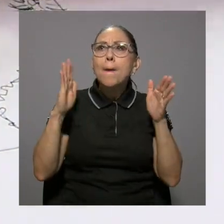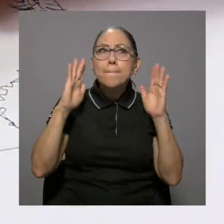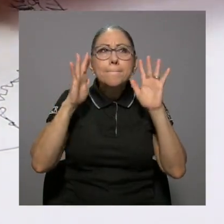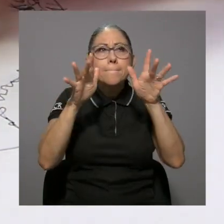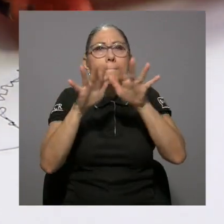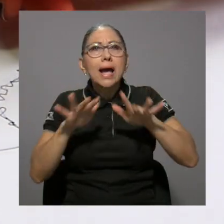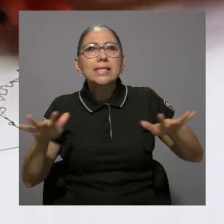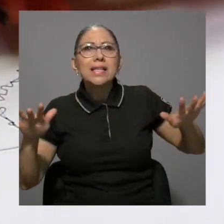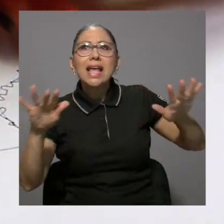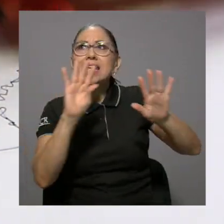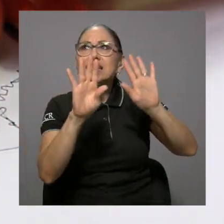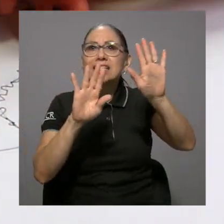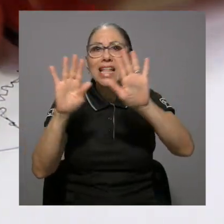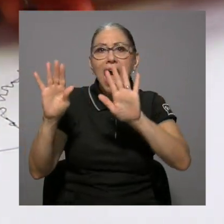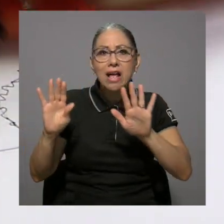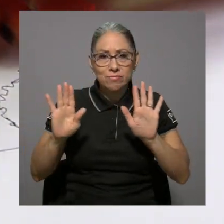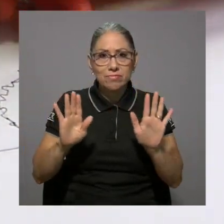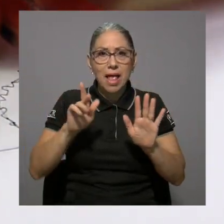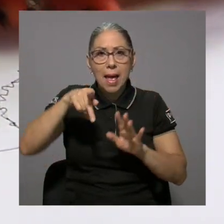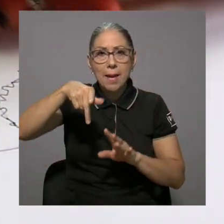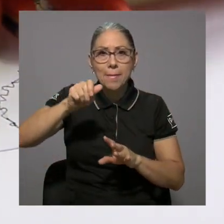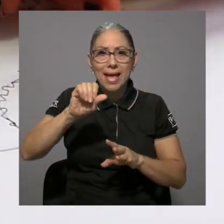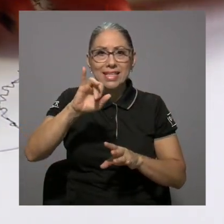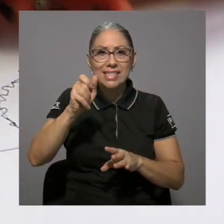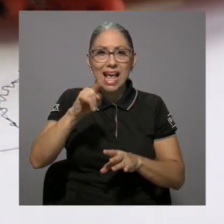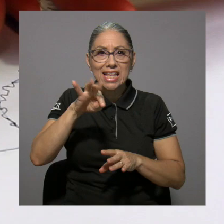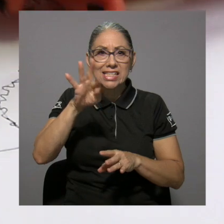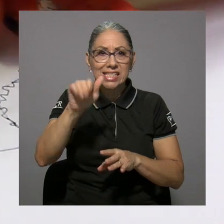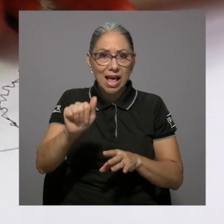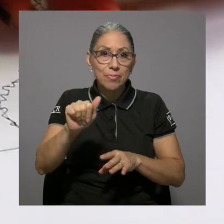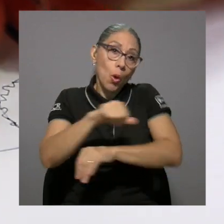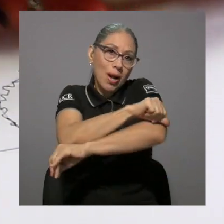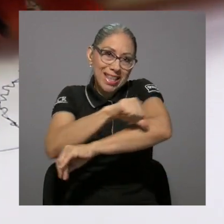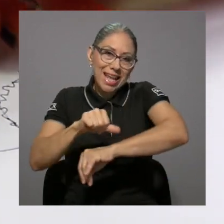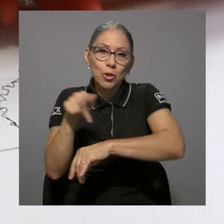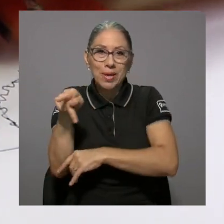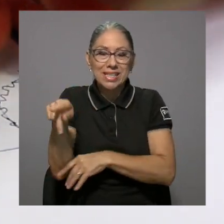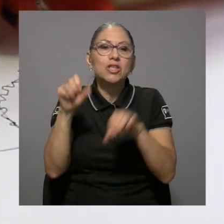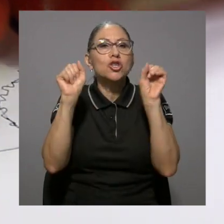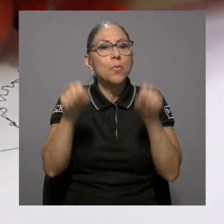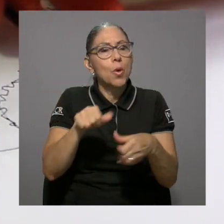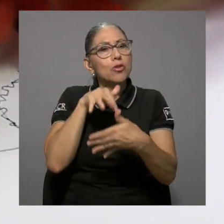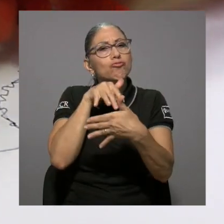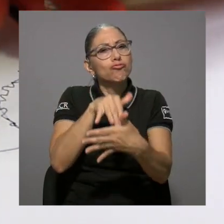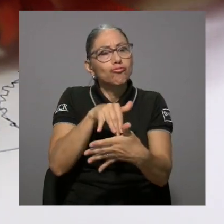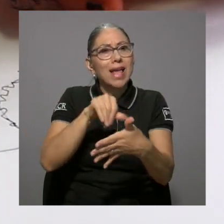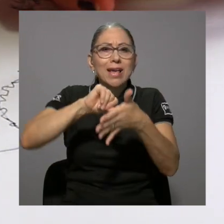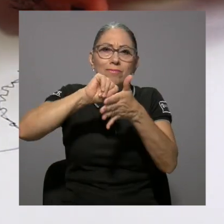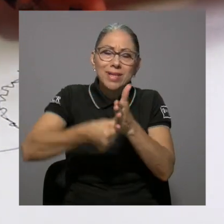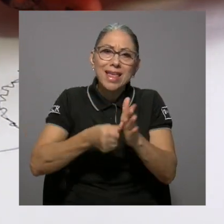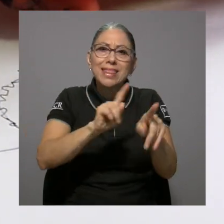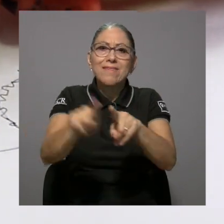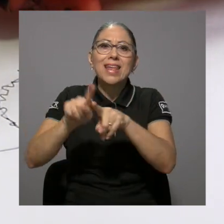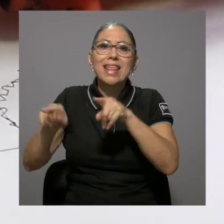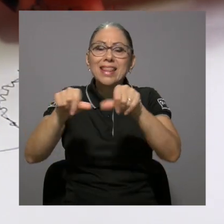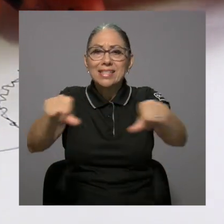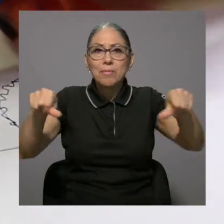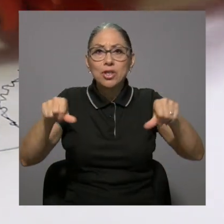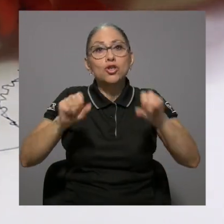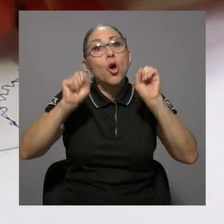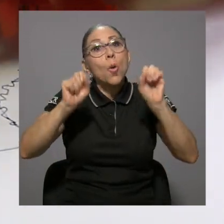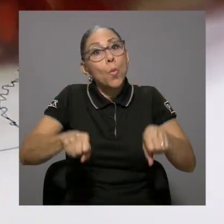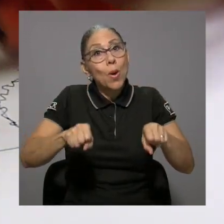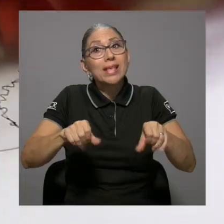paisajista se puede formar o se puede trabajar en diferentes ámbitos. Por ejemplo, puede trabajar escalas grandes,